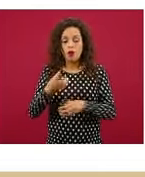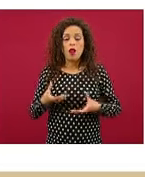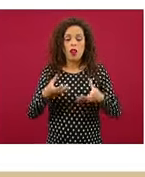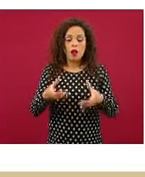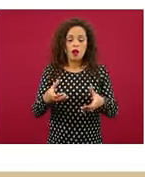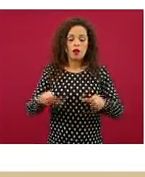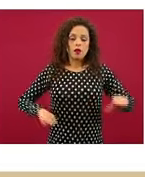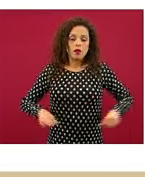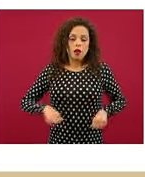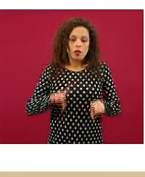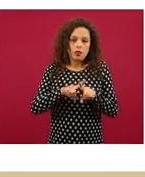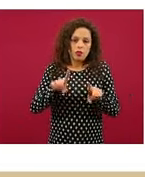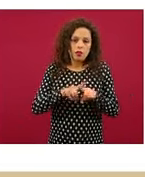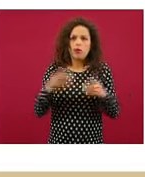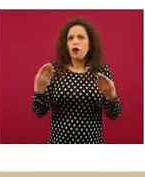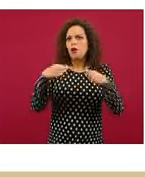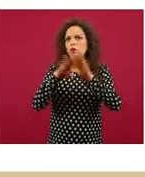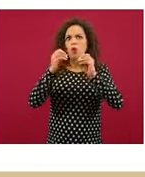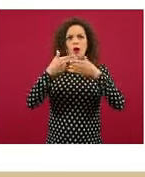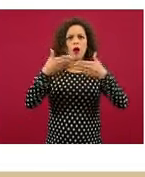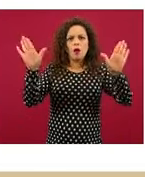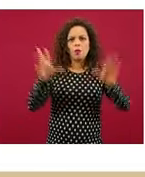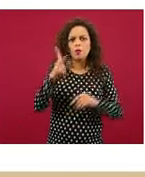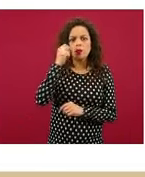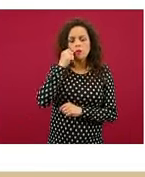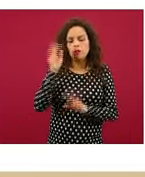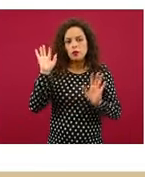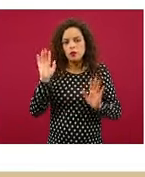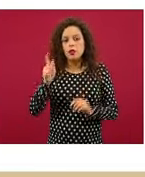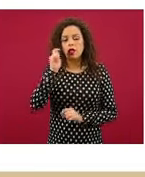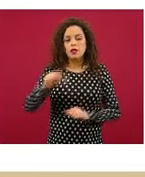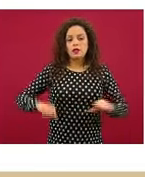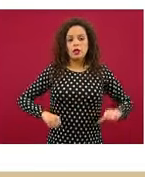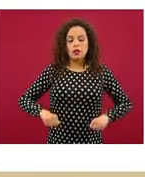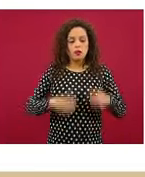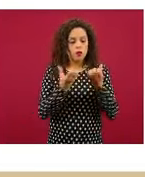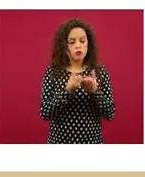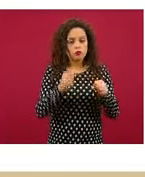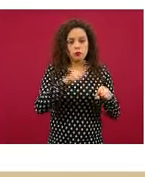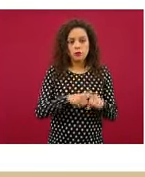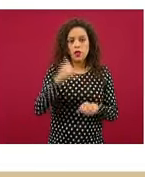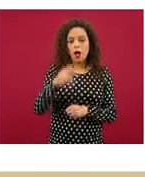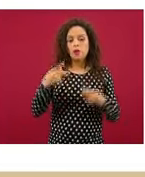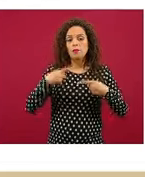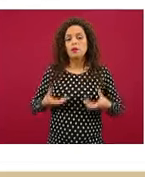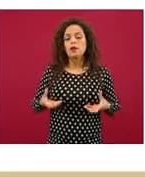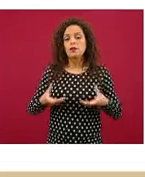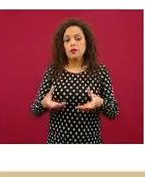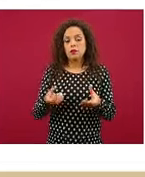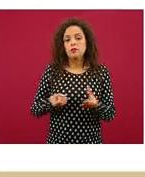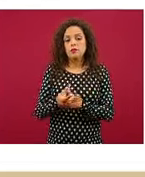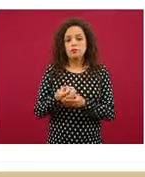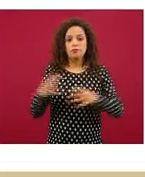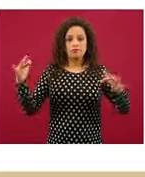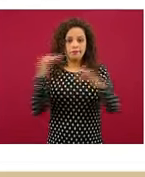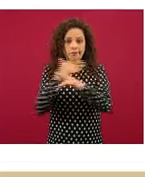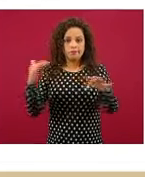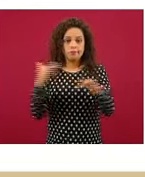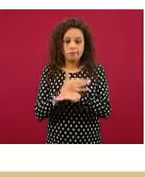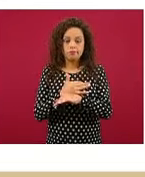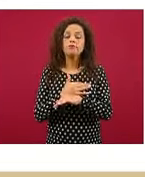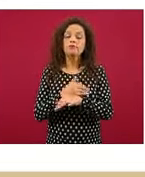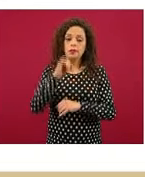público, tanto cerrado como abierto, las actividades sociales en general y la movilidad, de seguro van a tener una